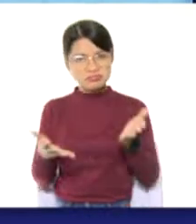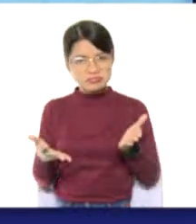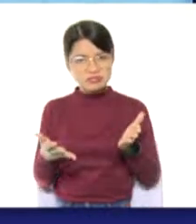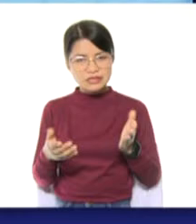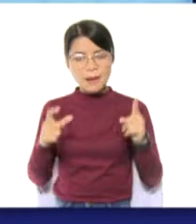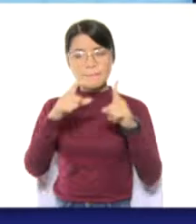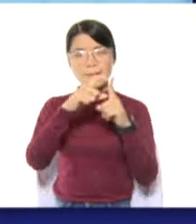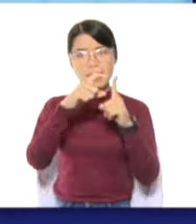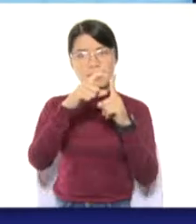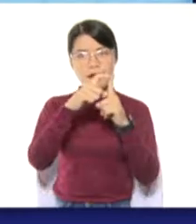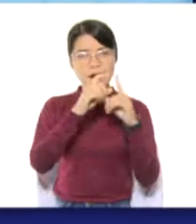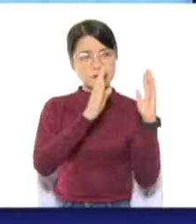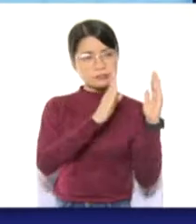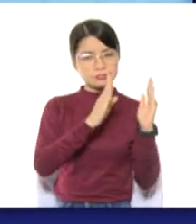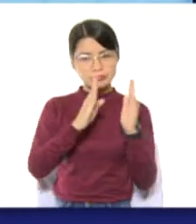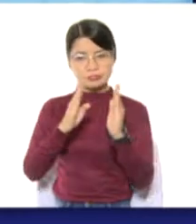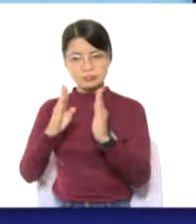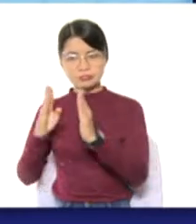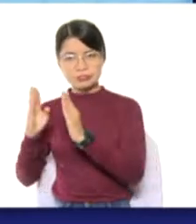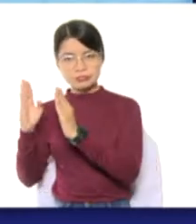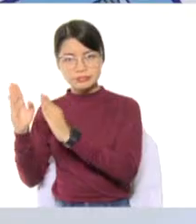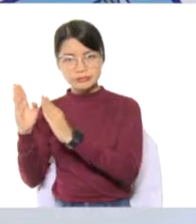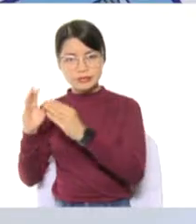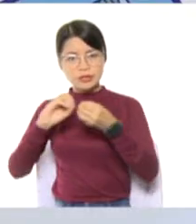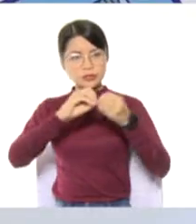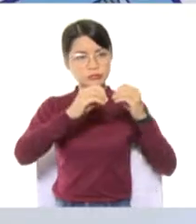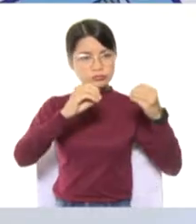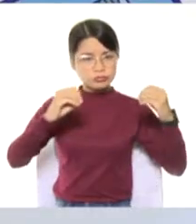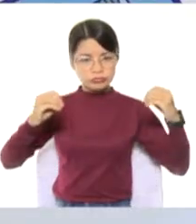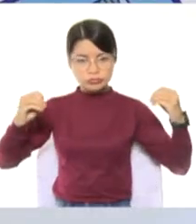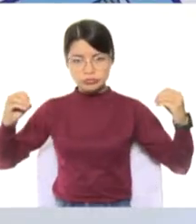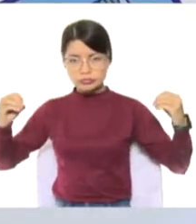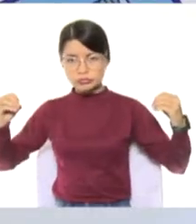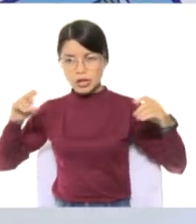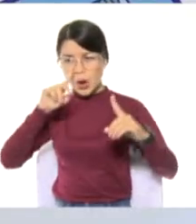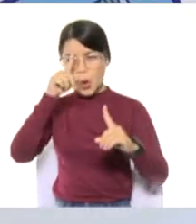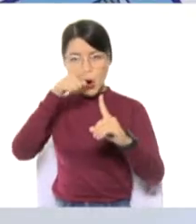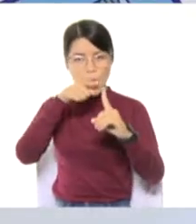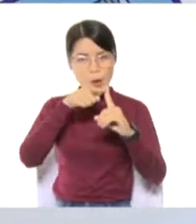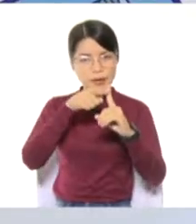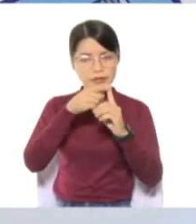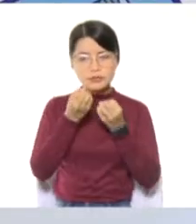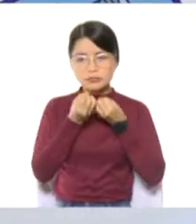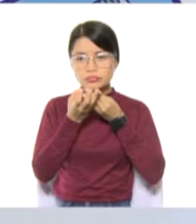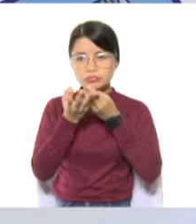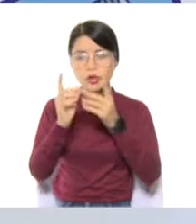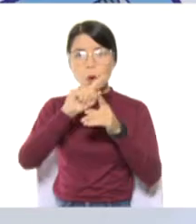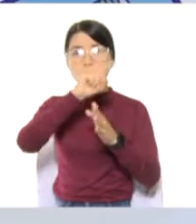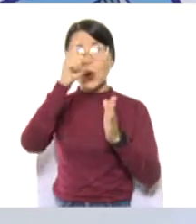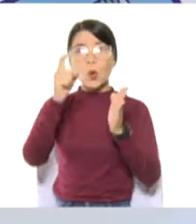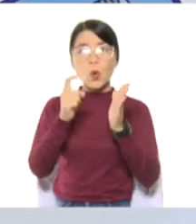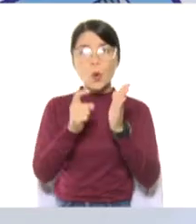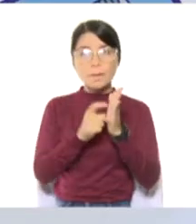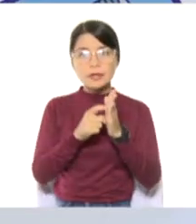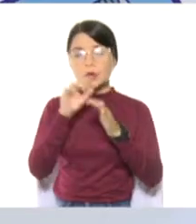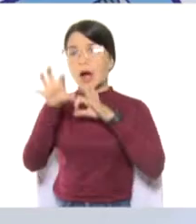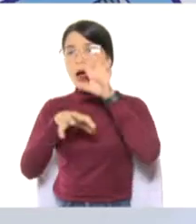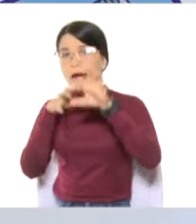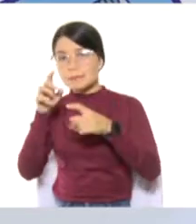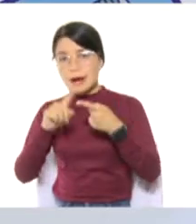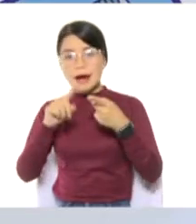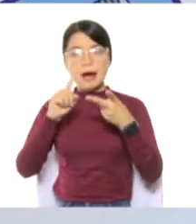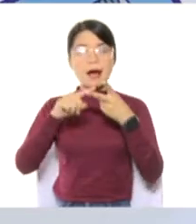sentido completo a un animal, a una cosa, a la naturaleza, a una persona, entre otras cosas, y que tiene